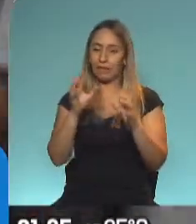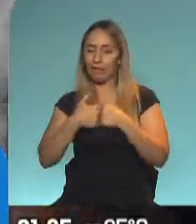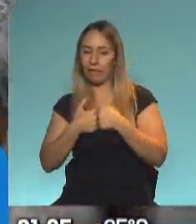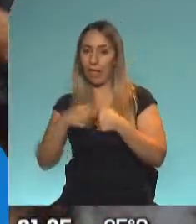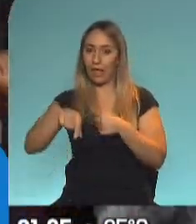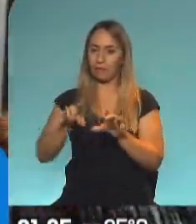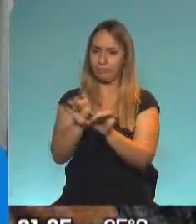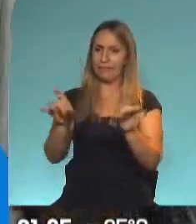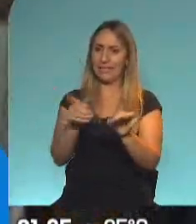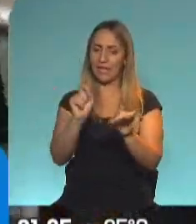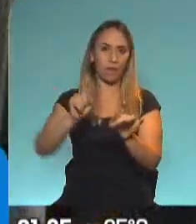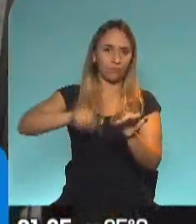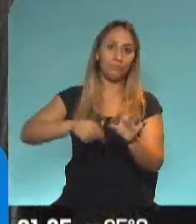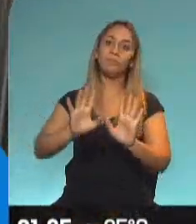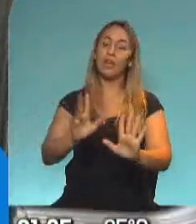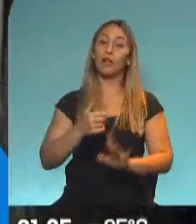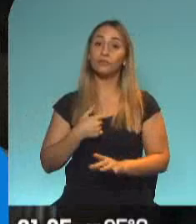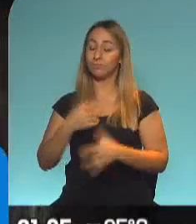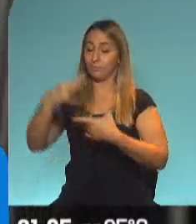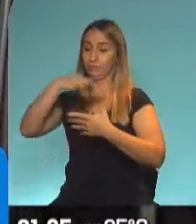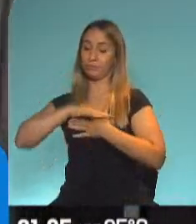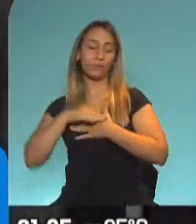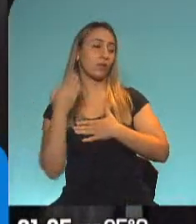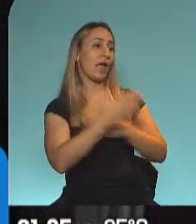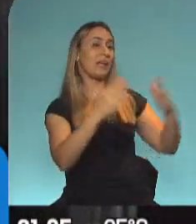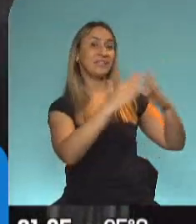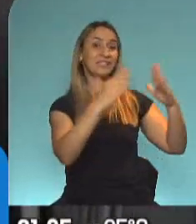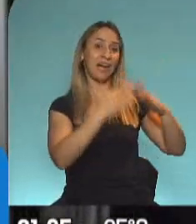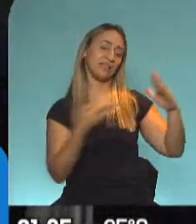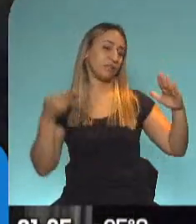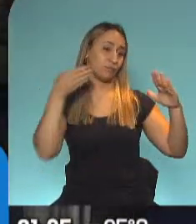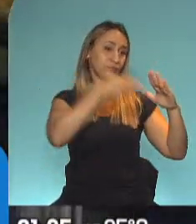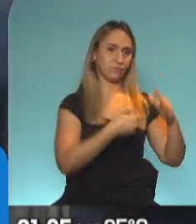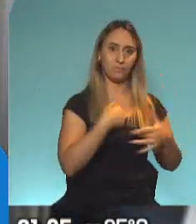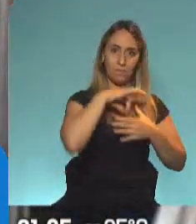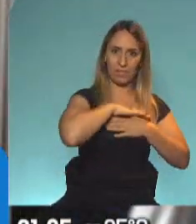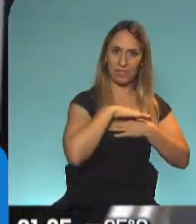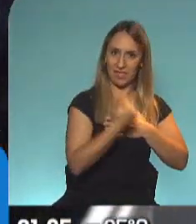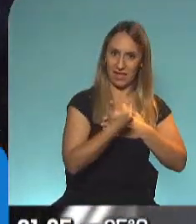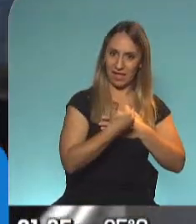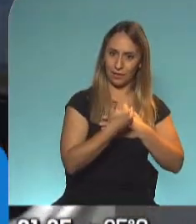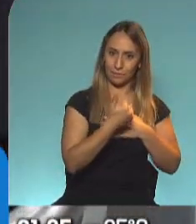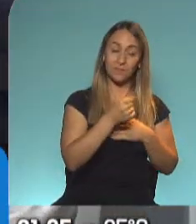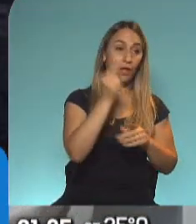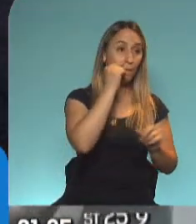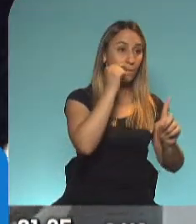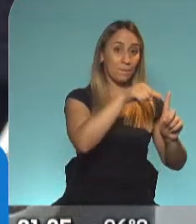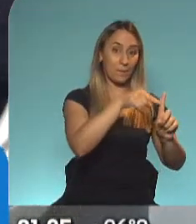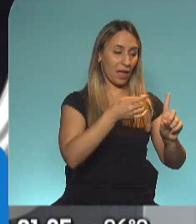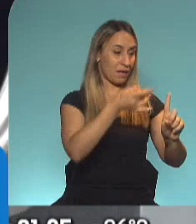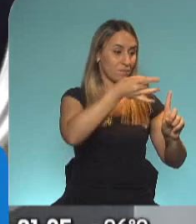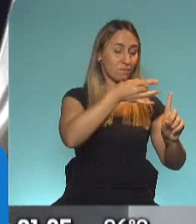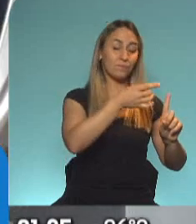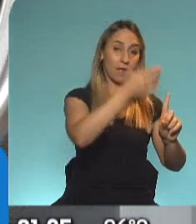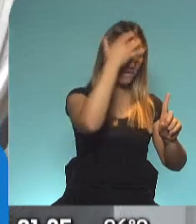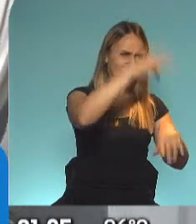claro. Pero si usted llega a su casa contagiado, si usted llega de una fiesta a su casa contagiado, y su padre se enferma,